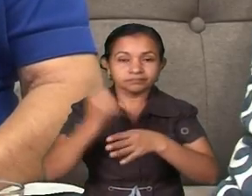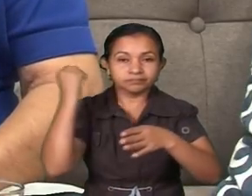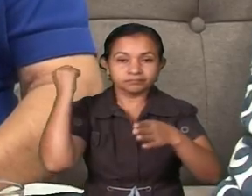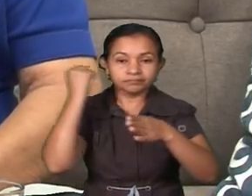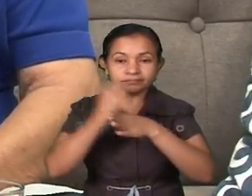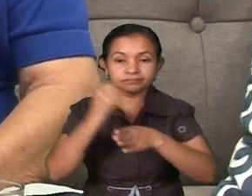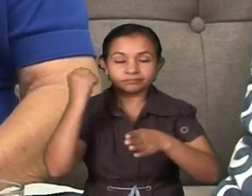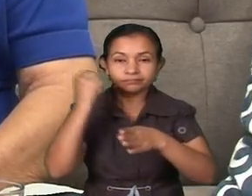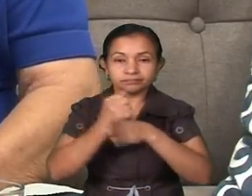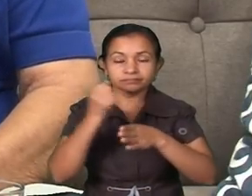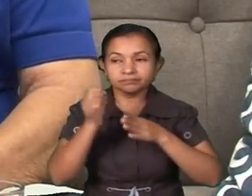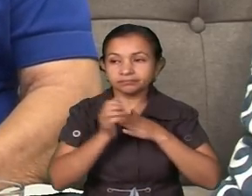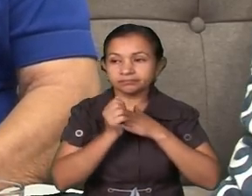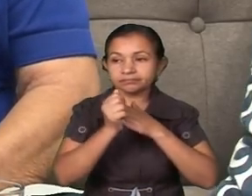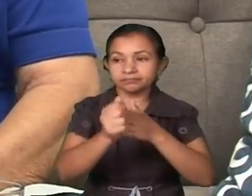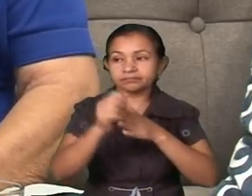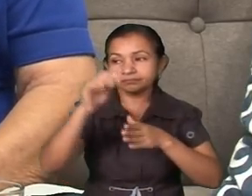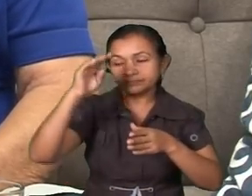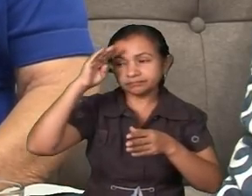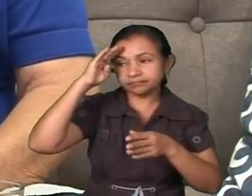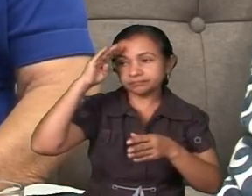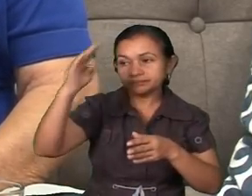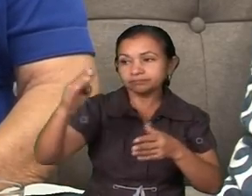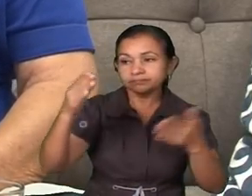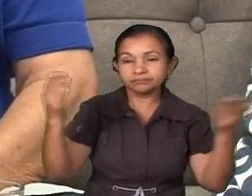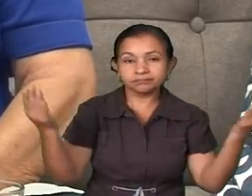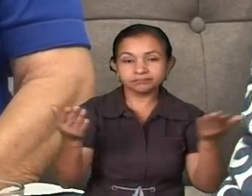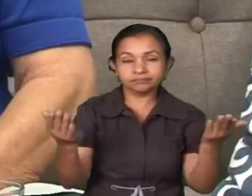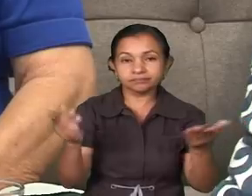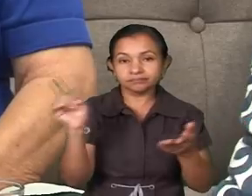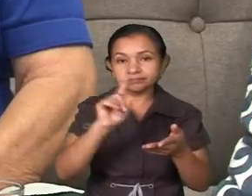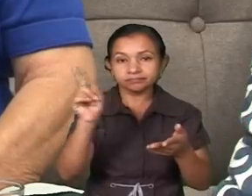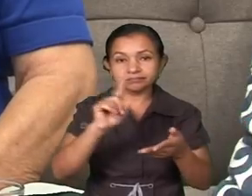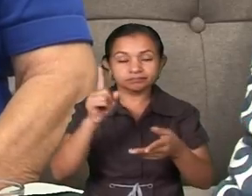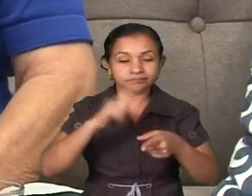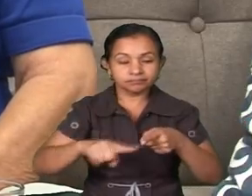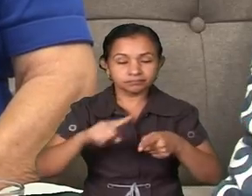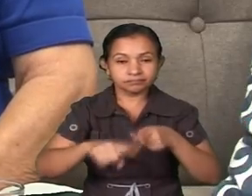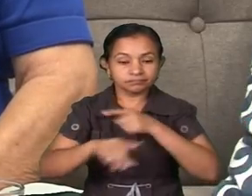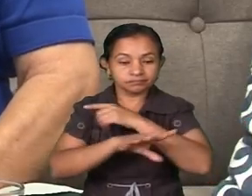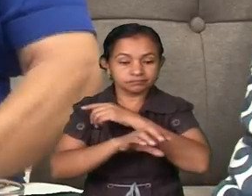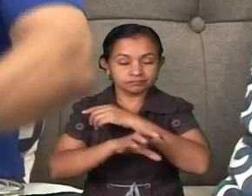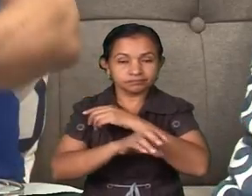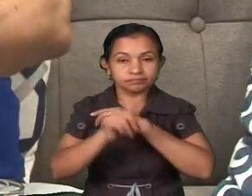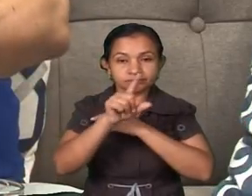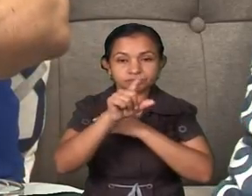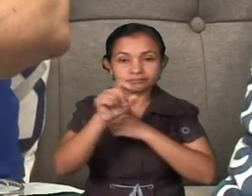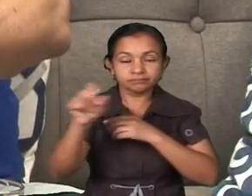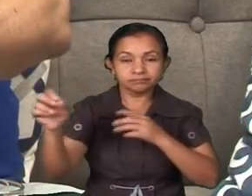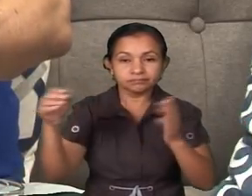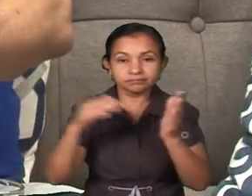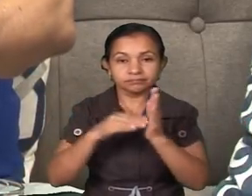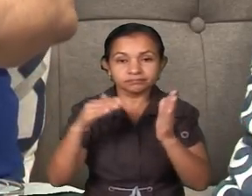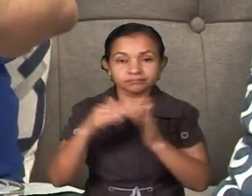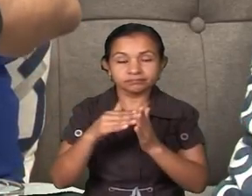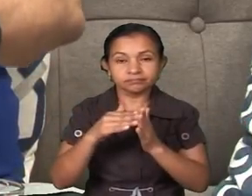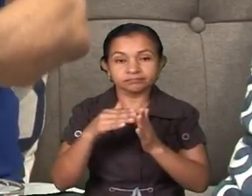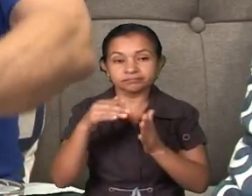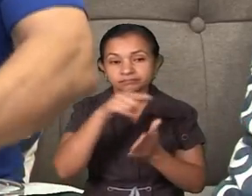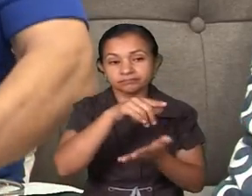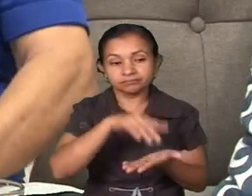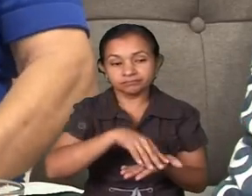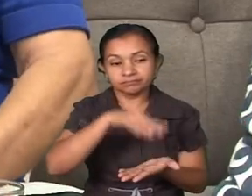a el dirigente Muammar Gaddafi por no pagarle, por robarle los 100 millones. Esa es la Francia de ahora. Por eso